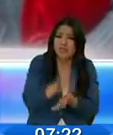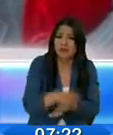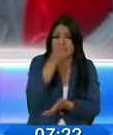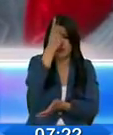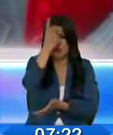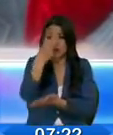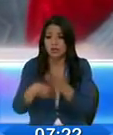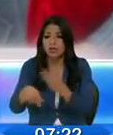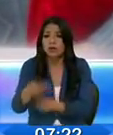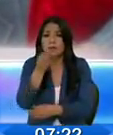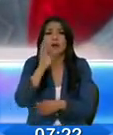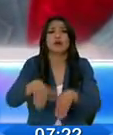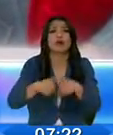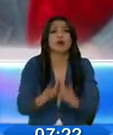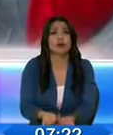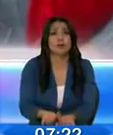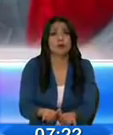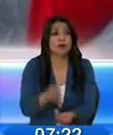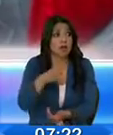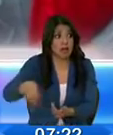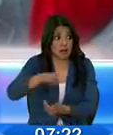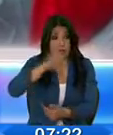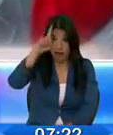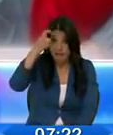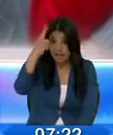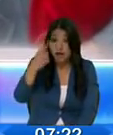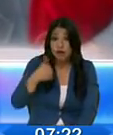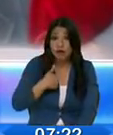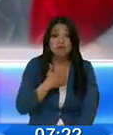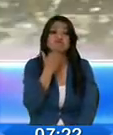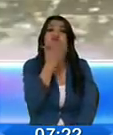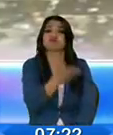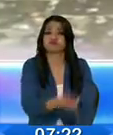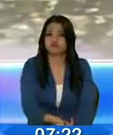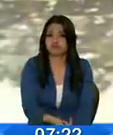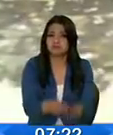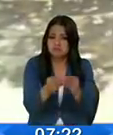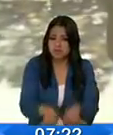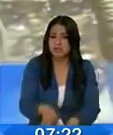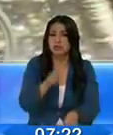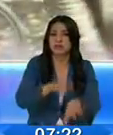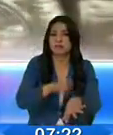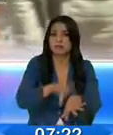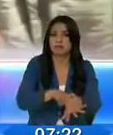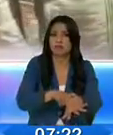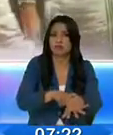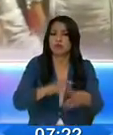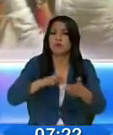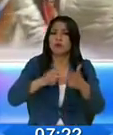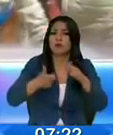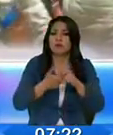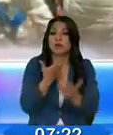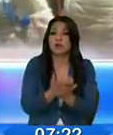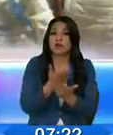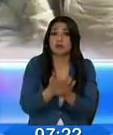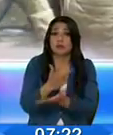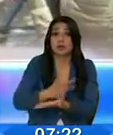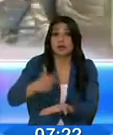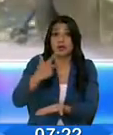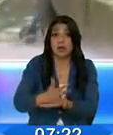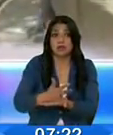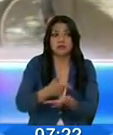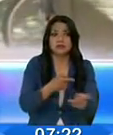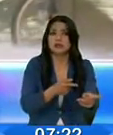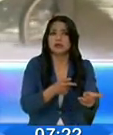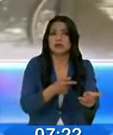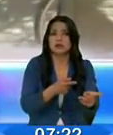hijos que mantener! ¿Y a qué le importa? ¿A qué le importa el tiempo que perdimos? Porque la crisis económica del Carchi no se apalea con